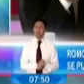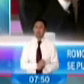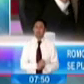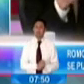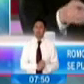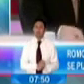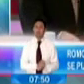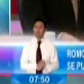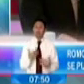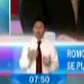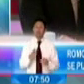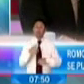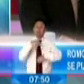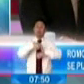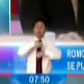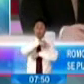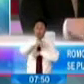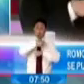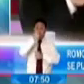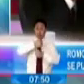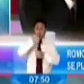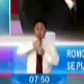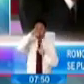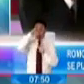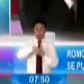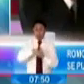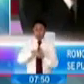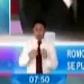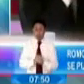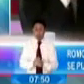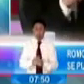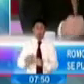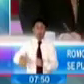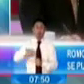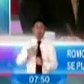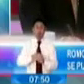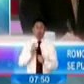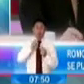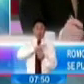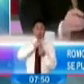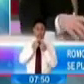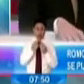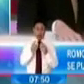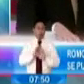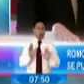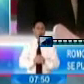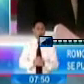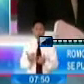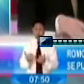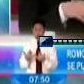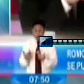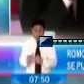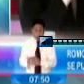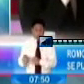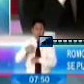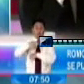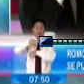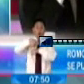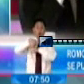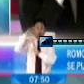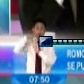La reducción de la jornada laboral es algo que se permite sin necesidad de esa reforma. De hecho, ya se está aplicando